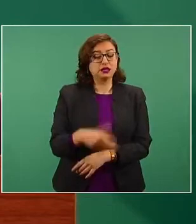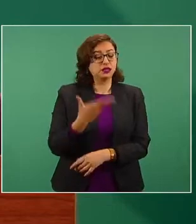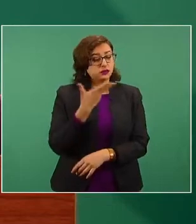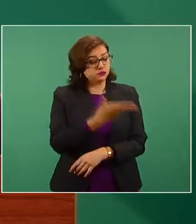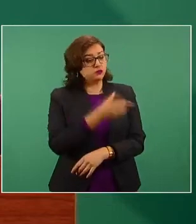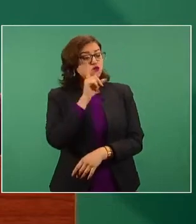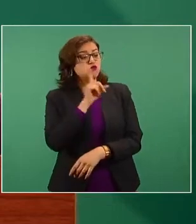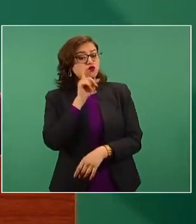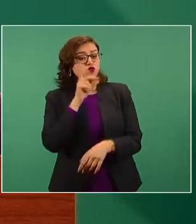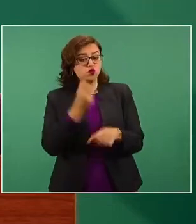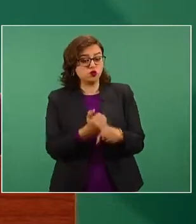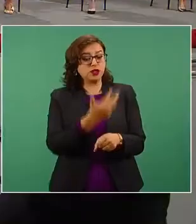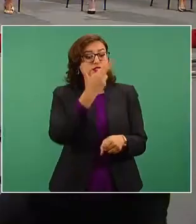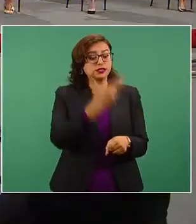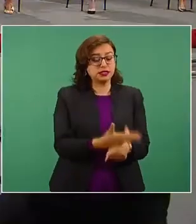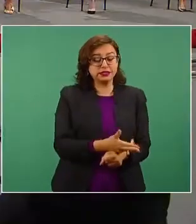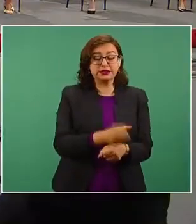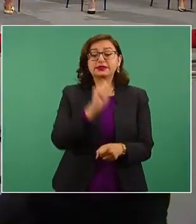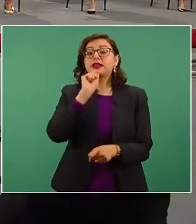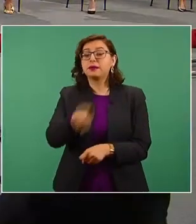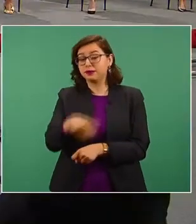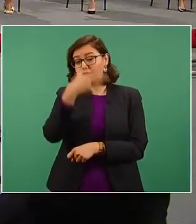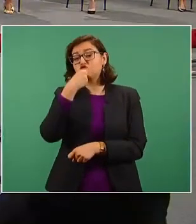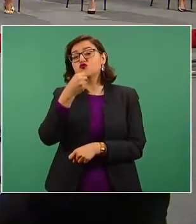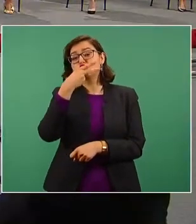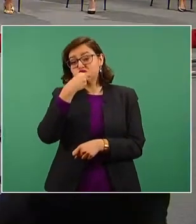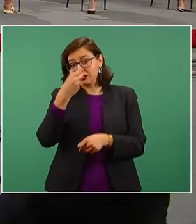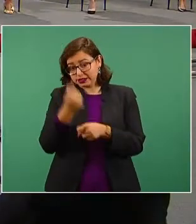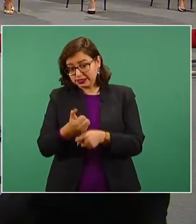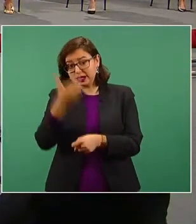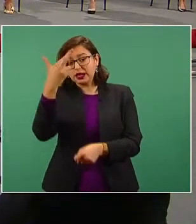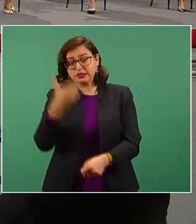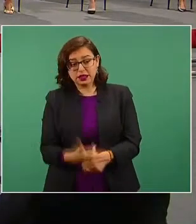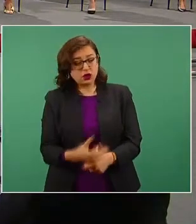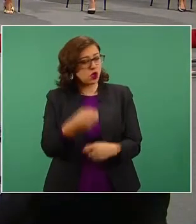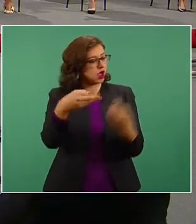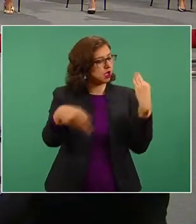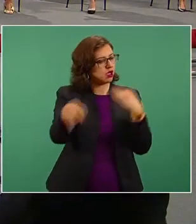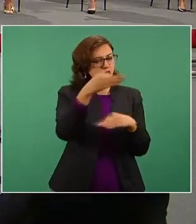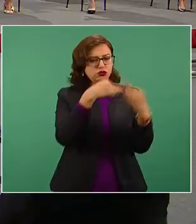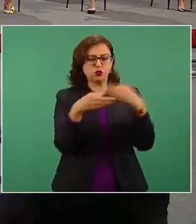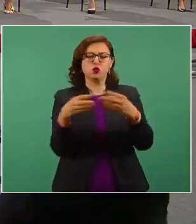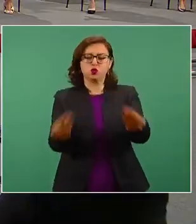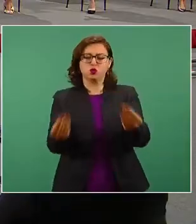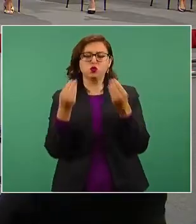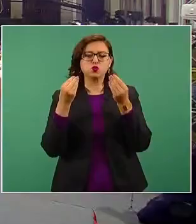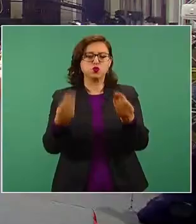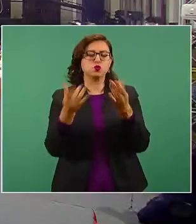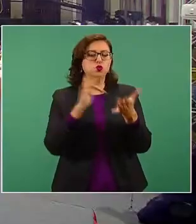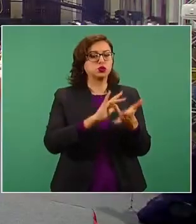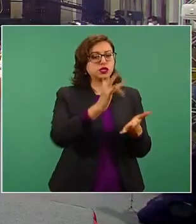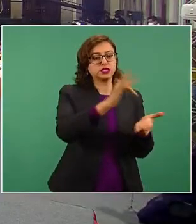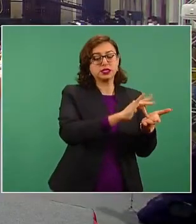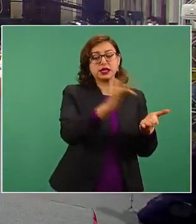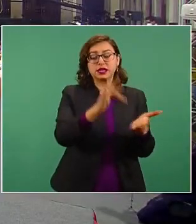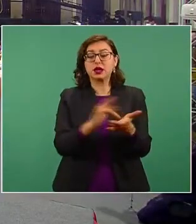secretarias y secretarios, porque hay un compromiso de cada una de las 73